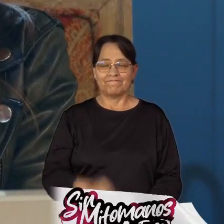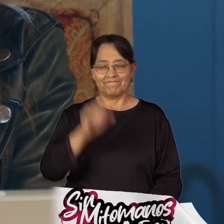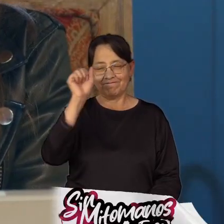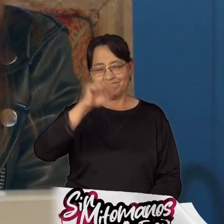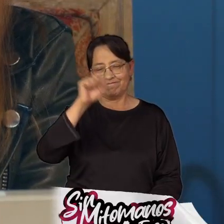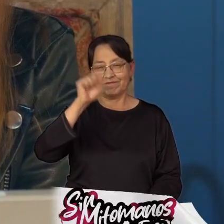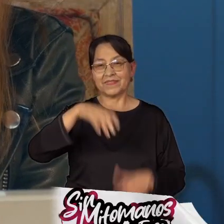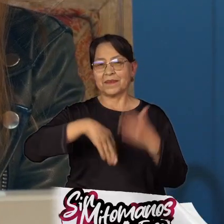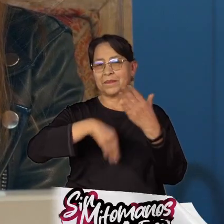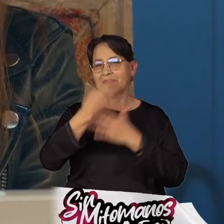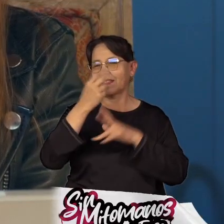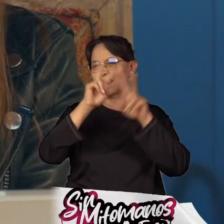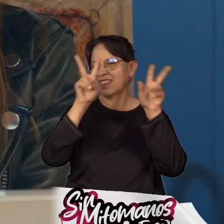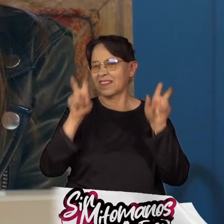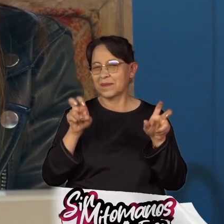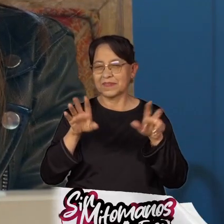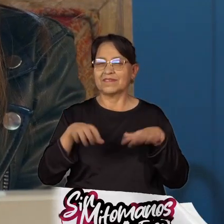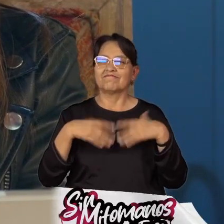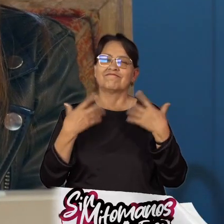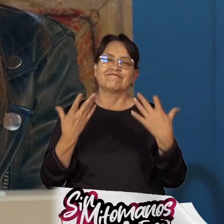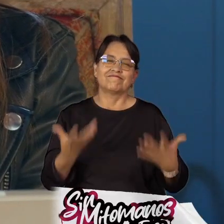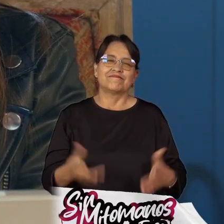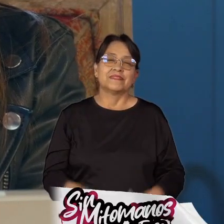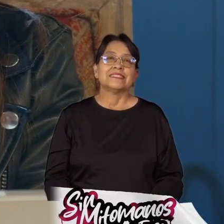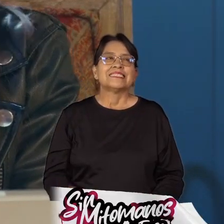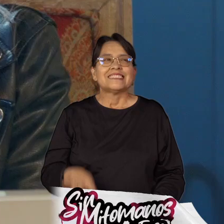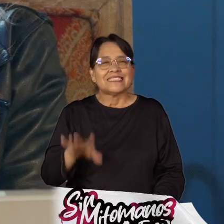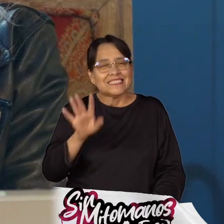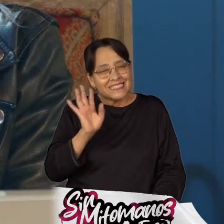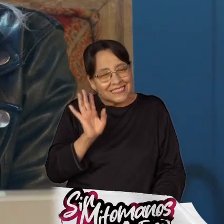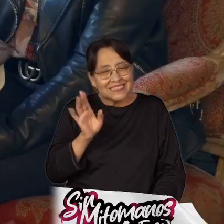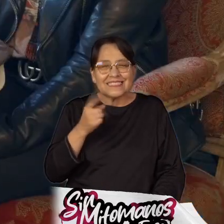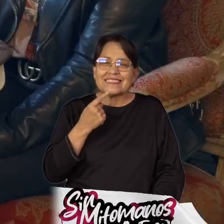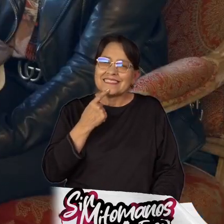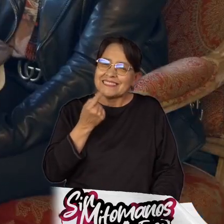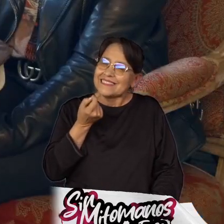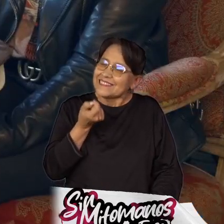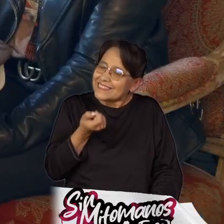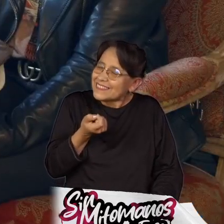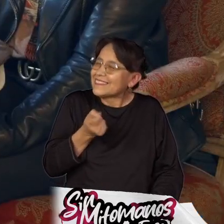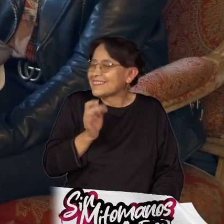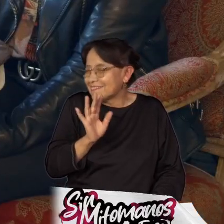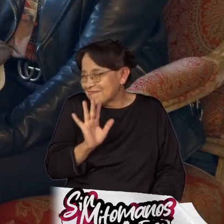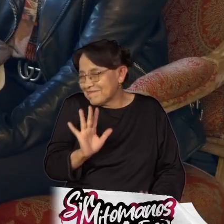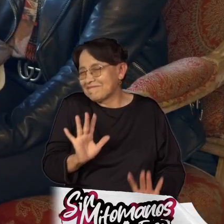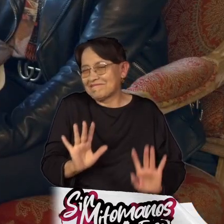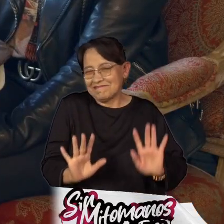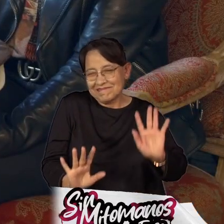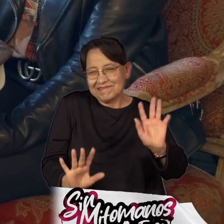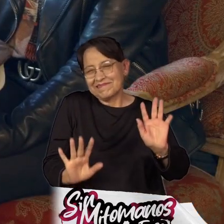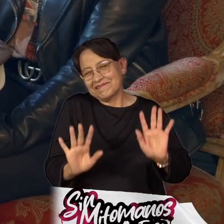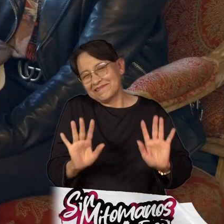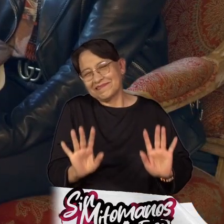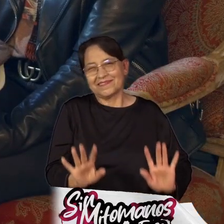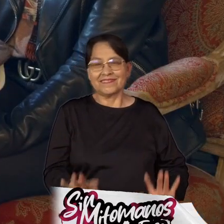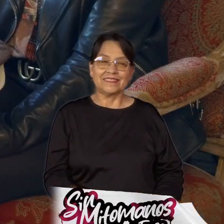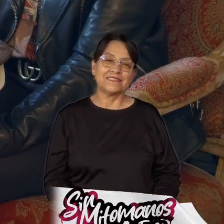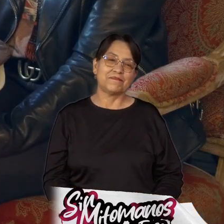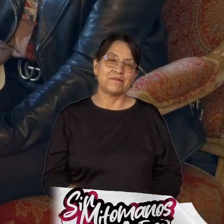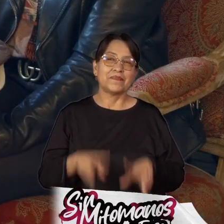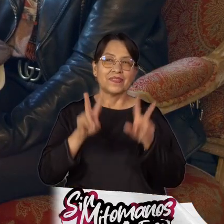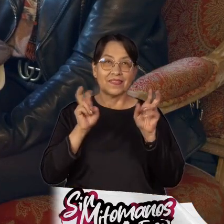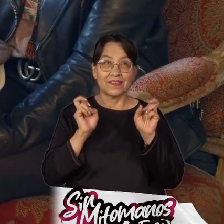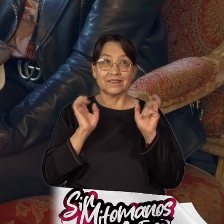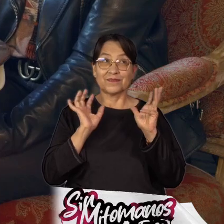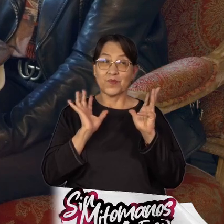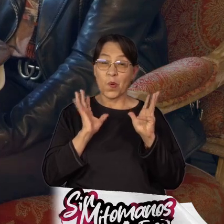Así es, empezamos con un tema que hoy está Picoso. un poquito. El tema está bien picoso. El